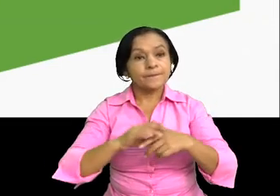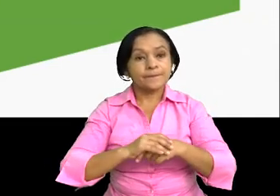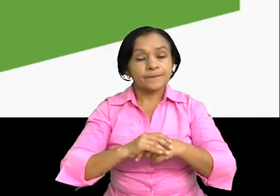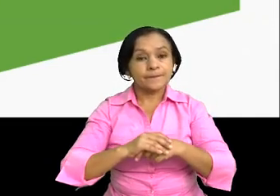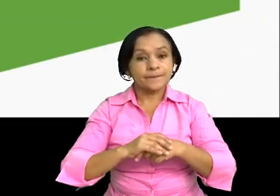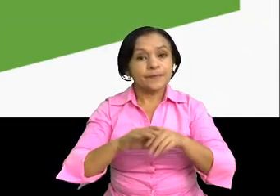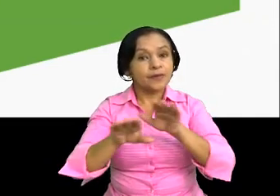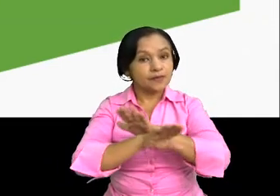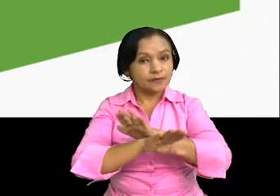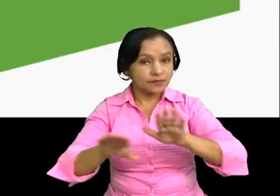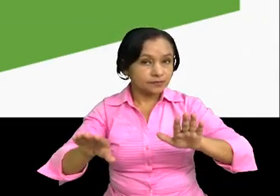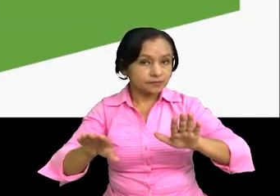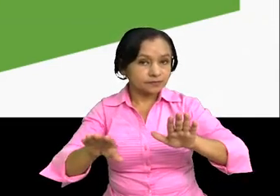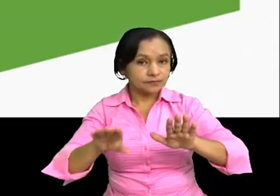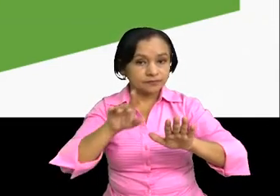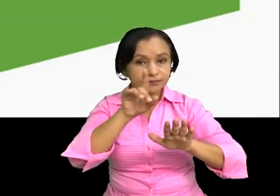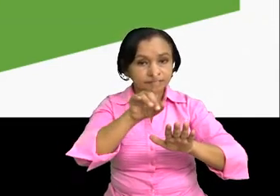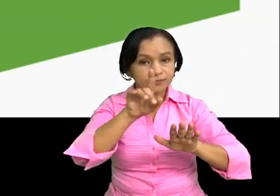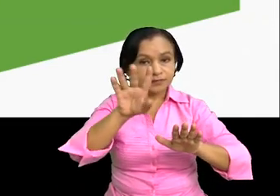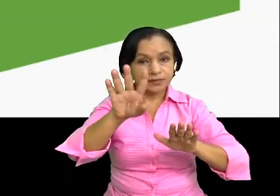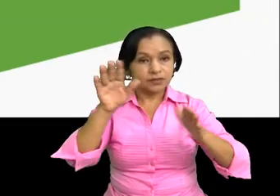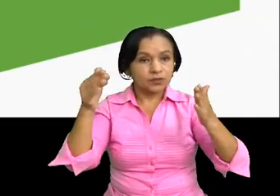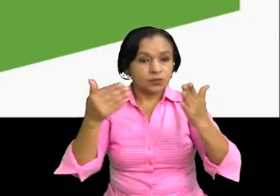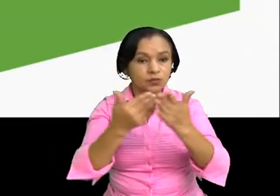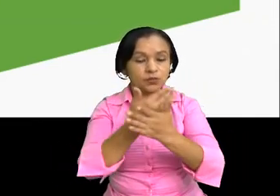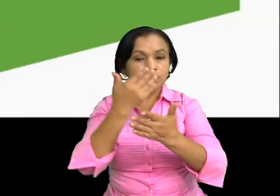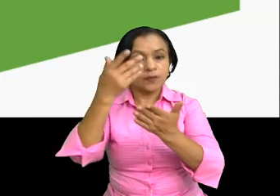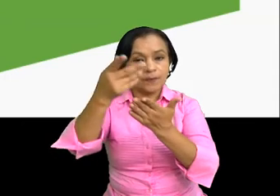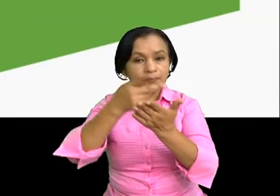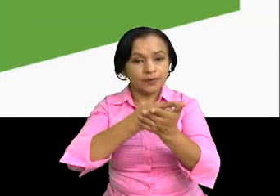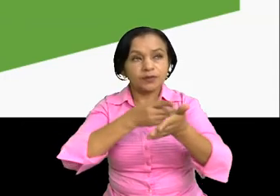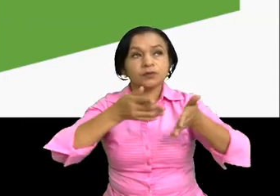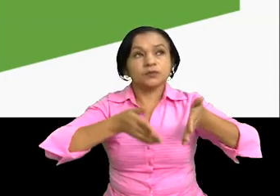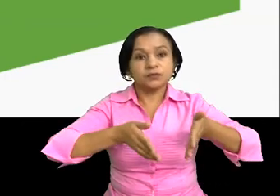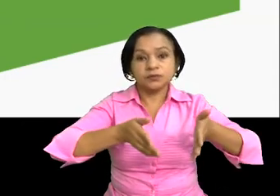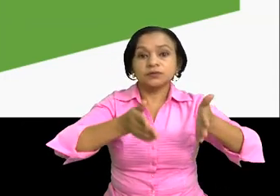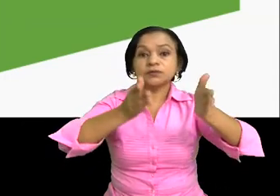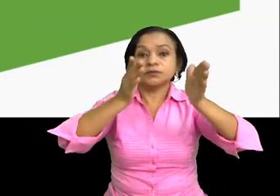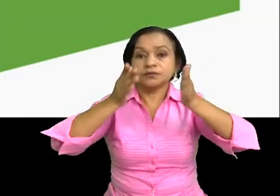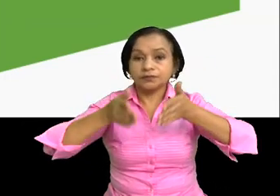vamos a culminar 14 nuevos proyectos de carretera.